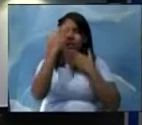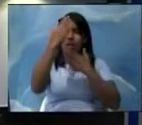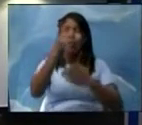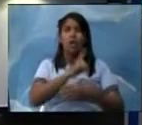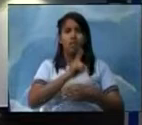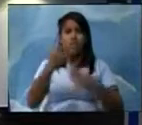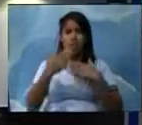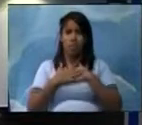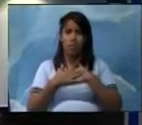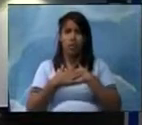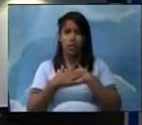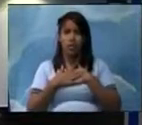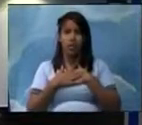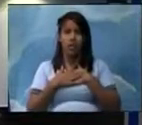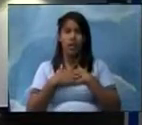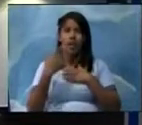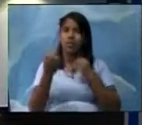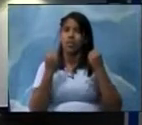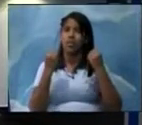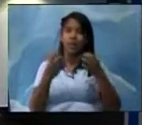delante de mí